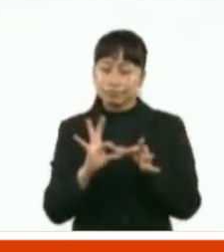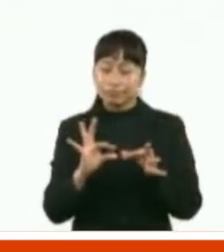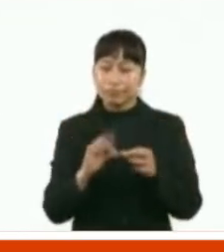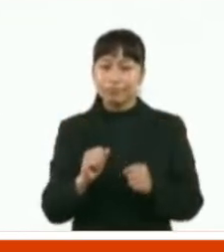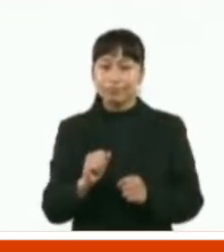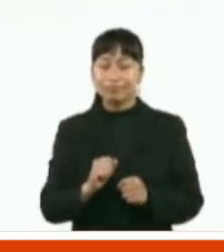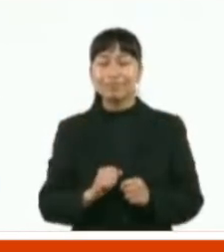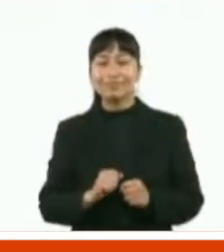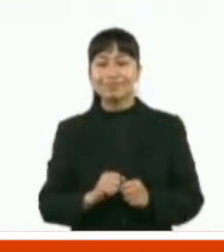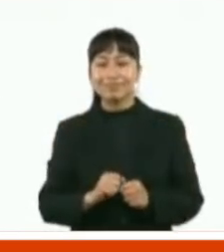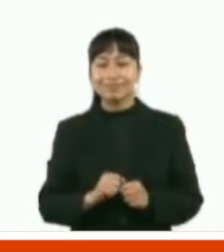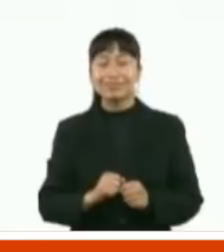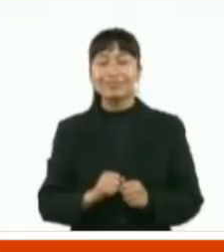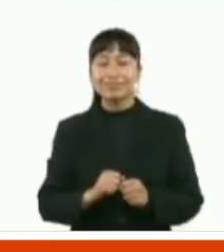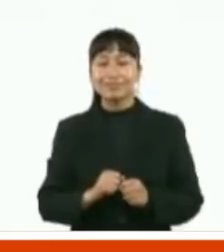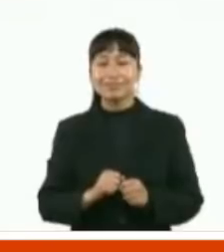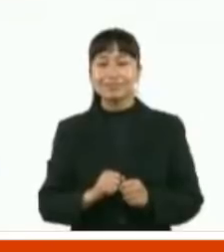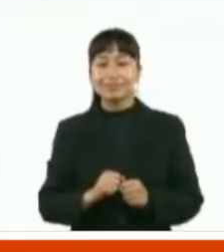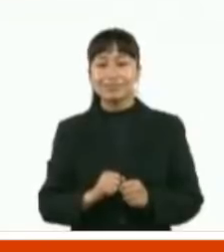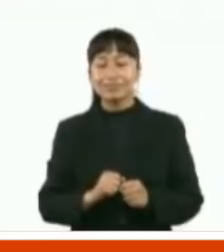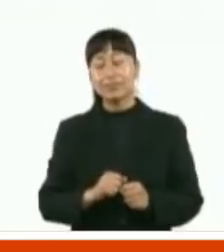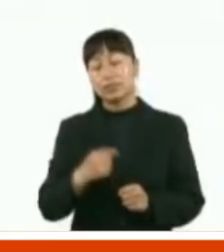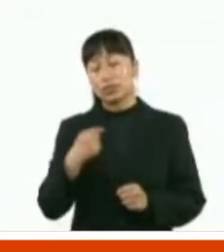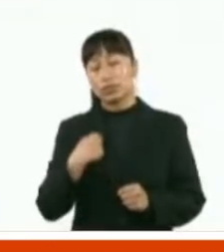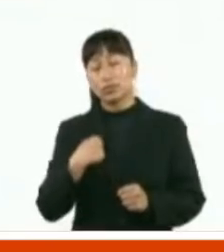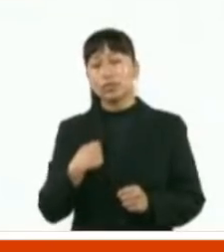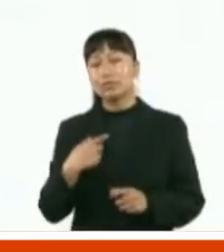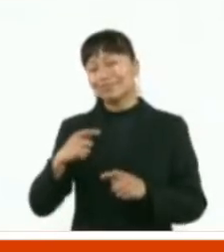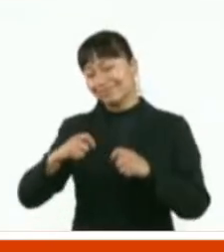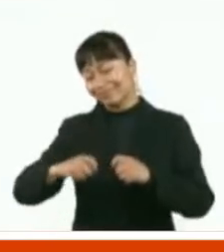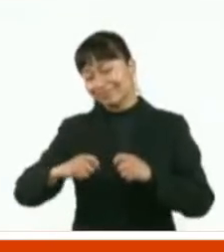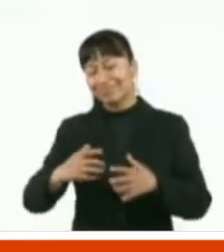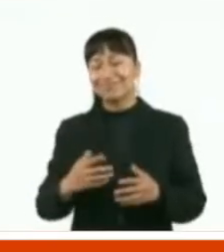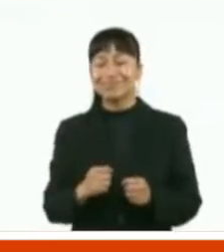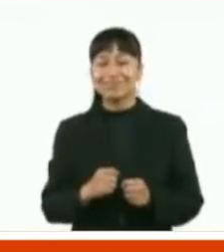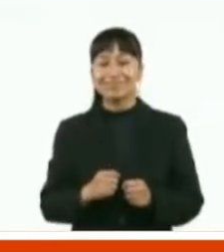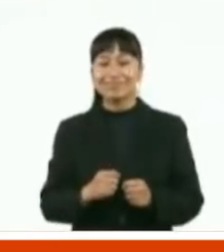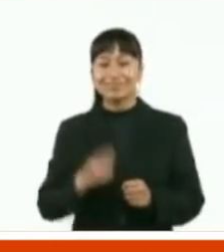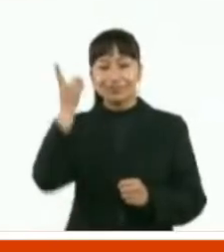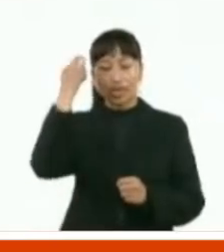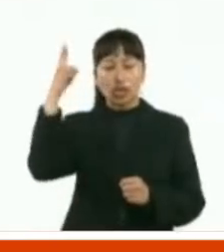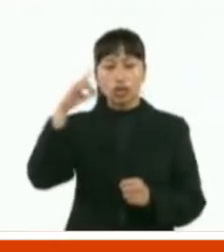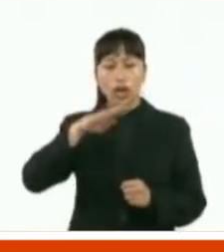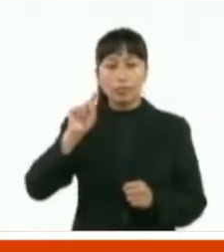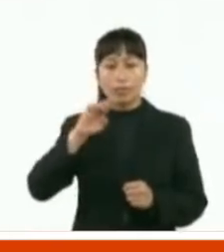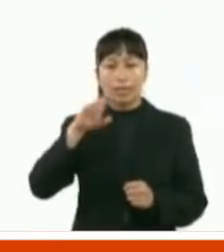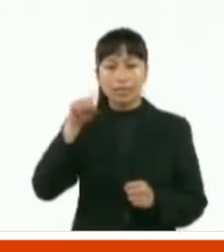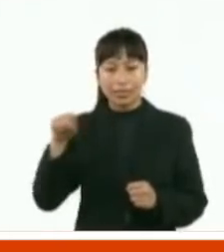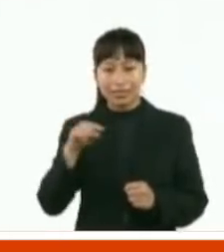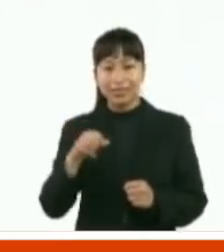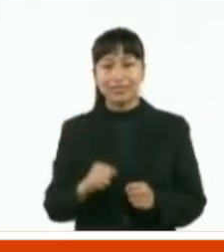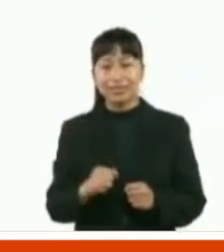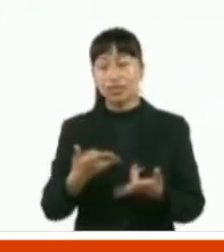todas las que me han antecedido en la palabra y a quien quiero además saludar, por supuesto, a la doctora Beatriz Gutiérrez Müller,